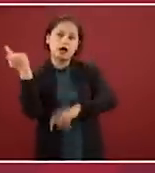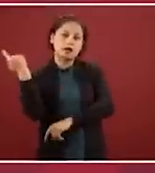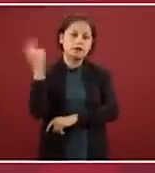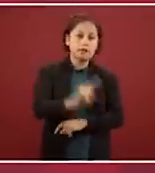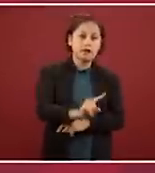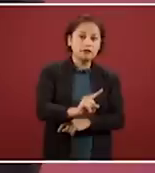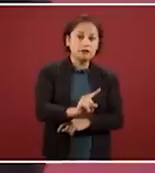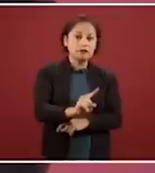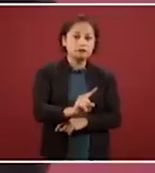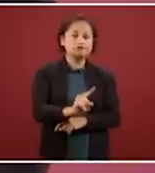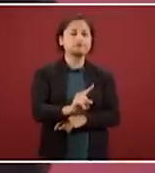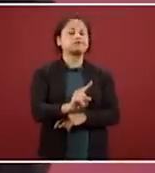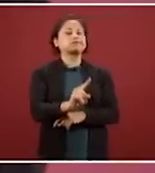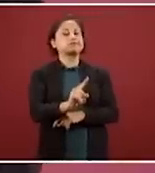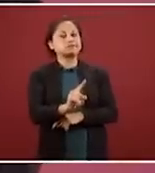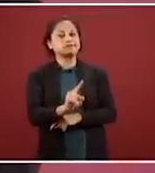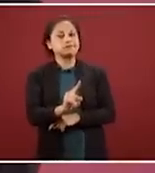pues entonces,